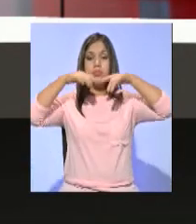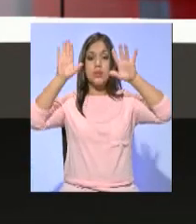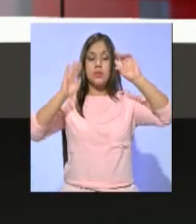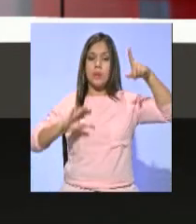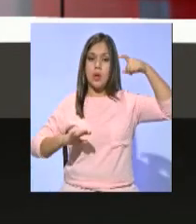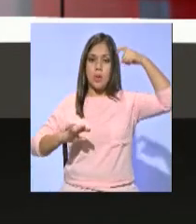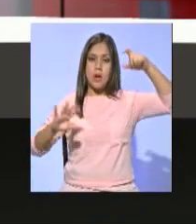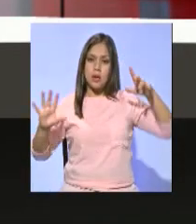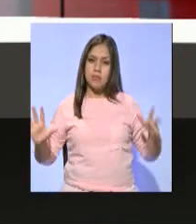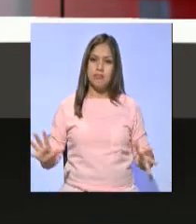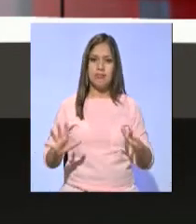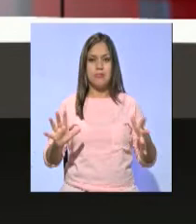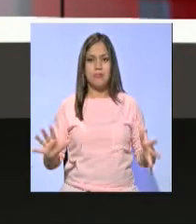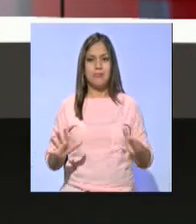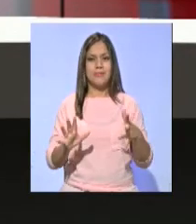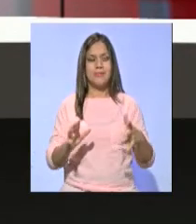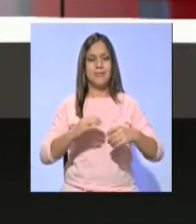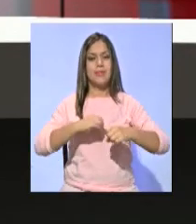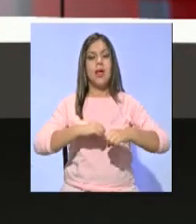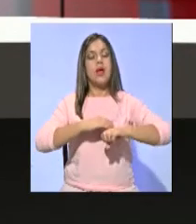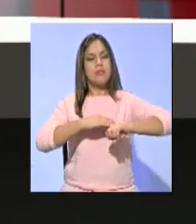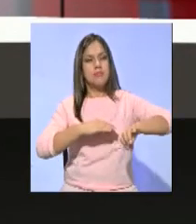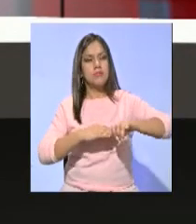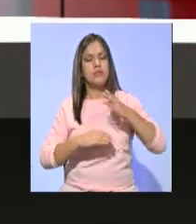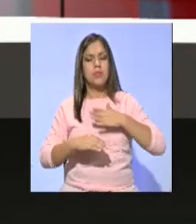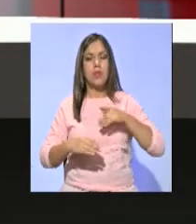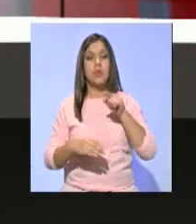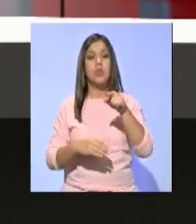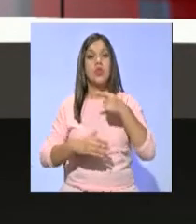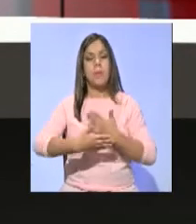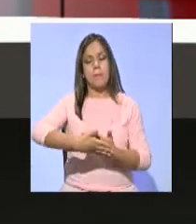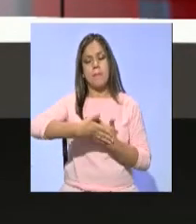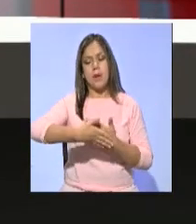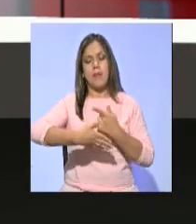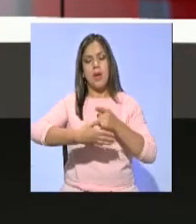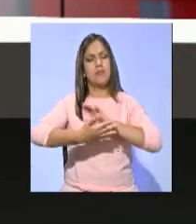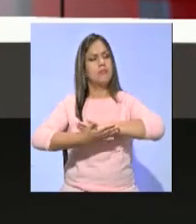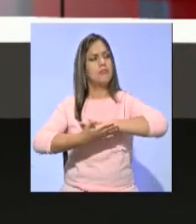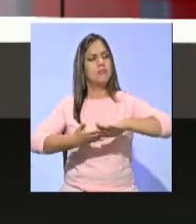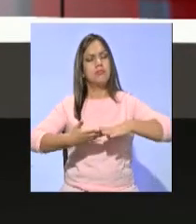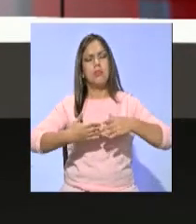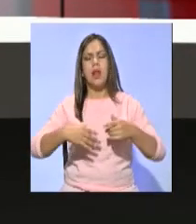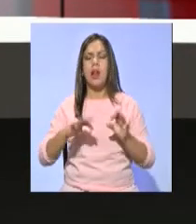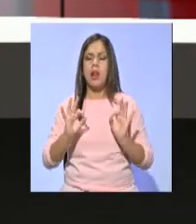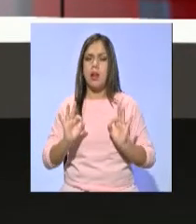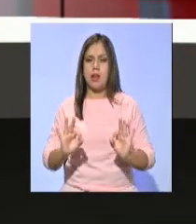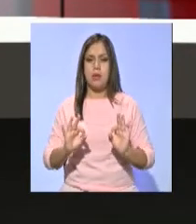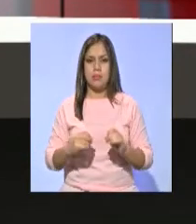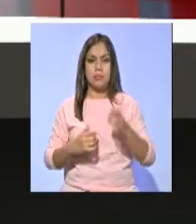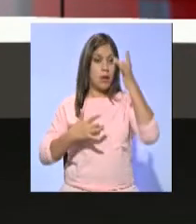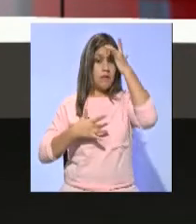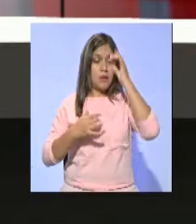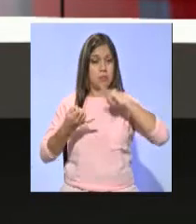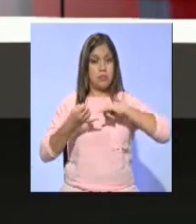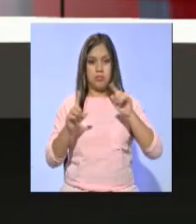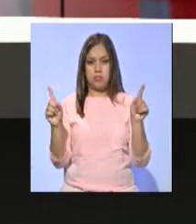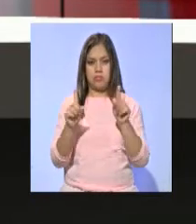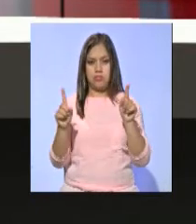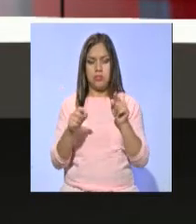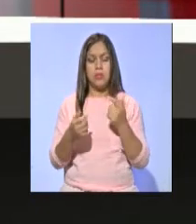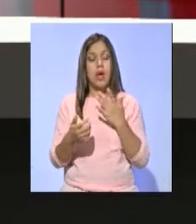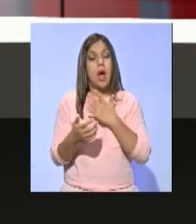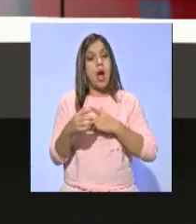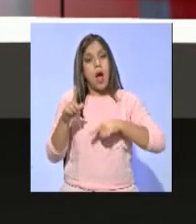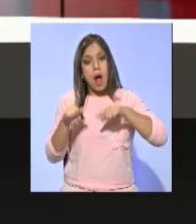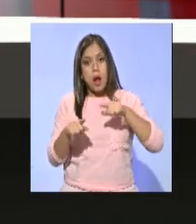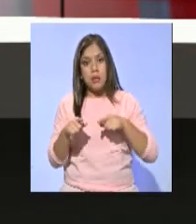gobierno impulsa la campaña Tu Bebé Sin VIH, Hazte la Prueba. Esta iniciativa busca identificar de forma temprana,